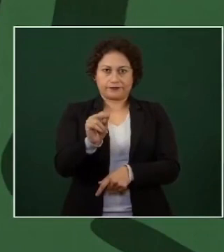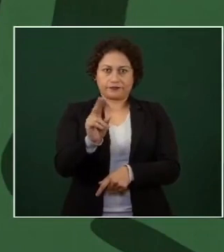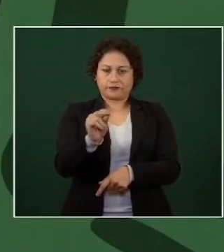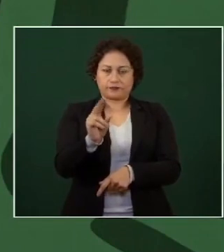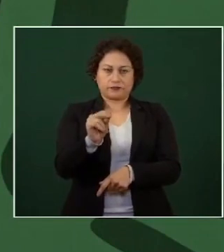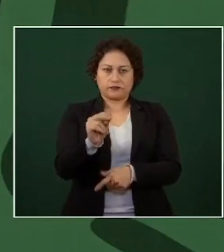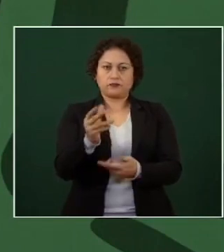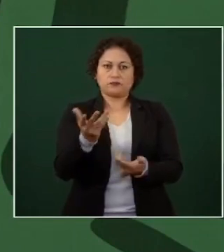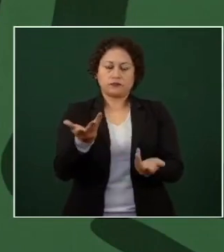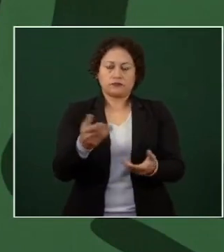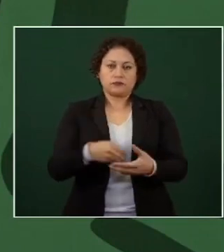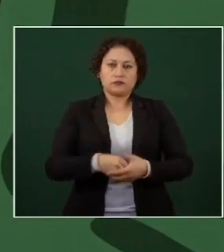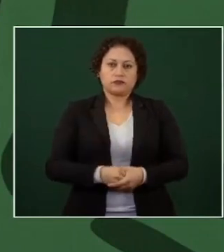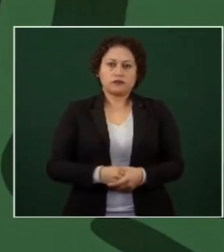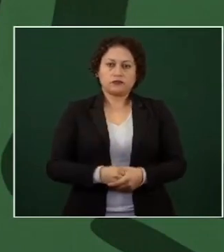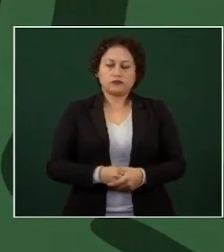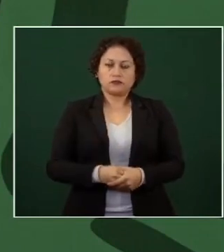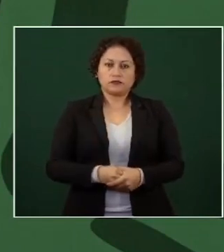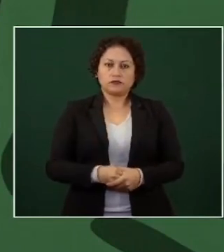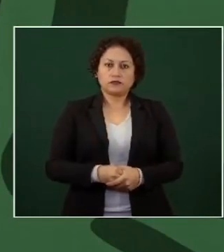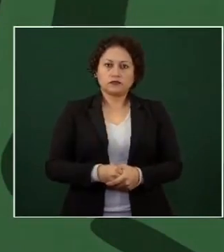aun cuando